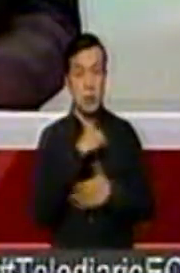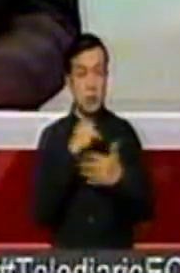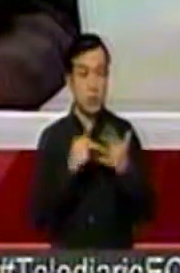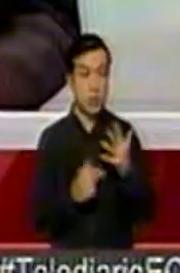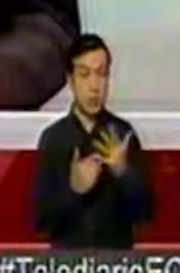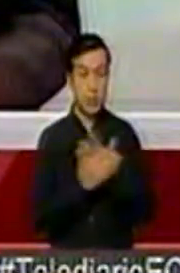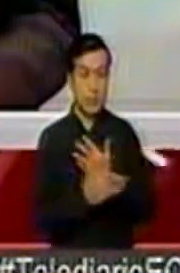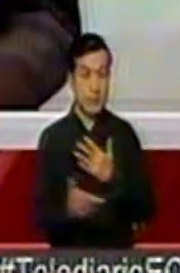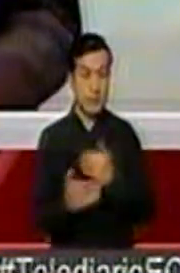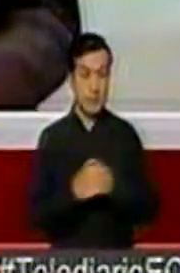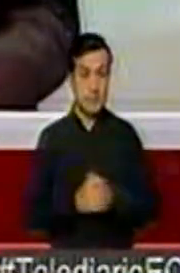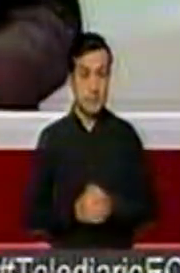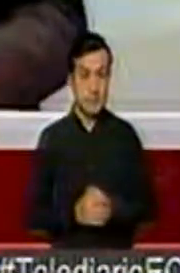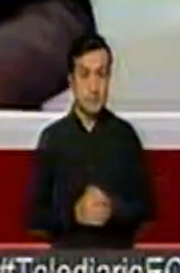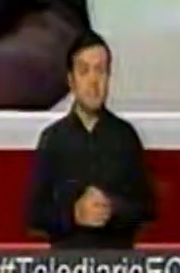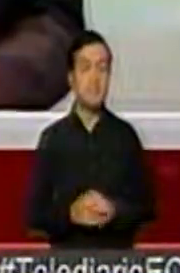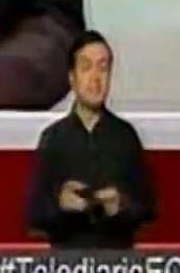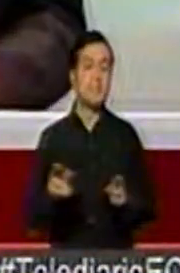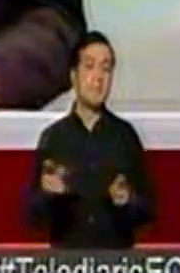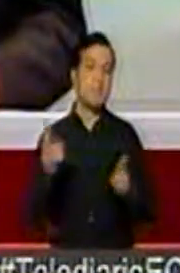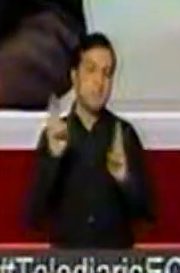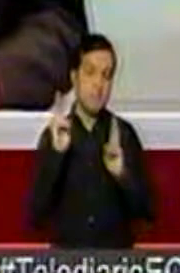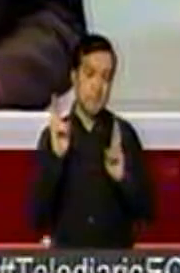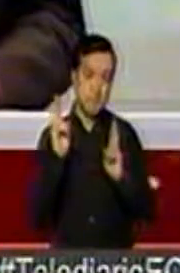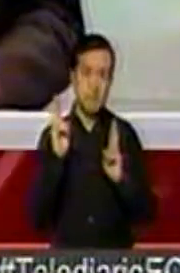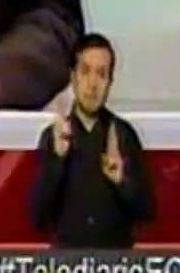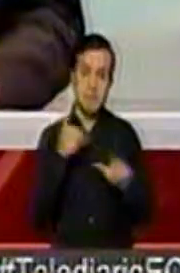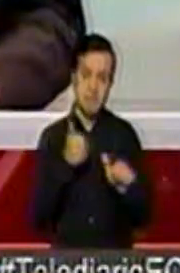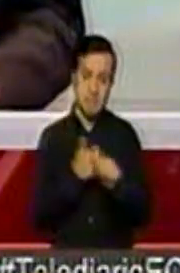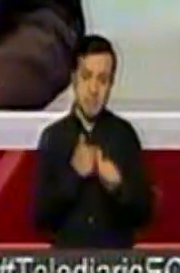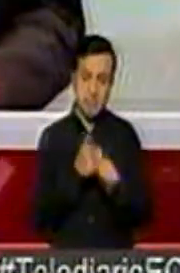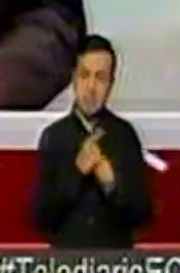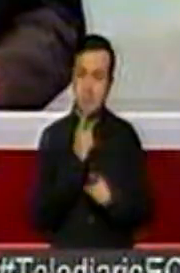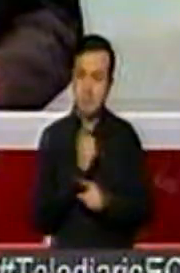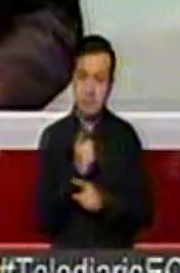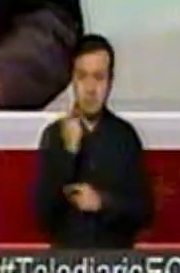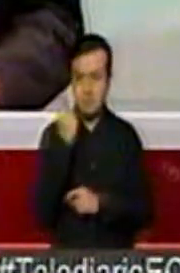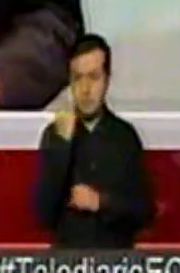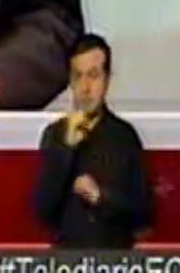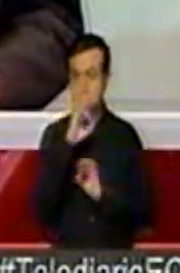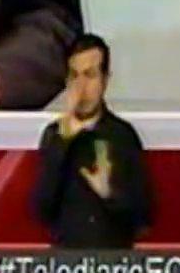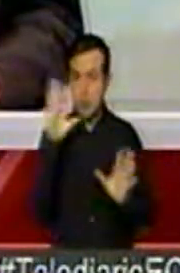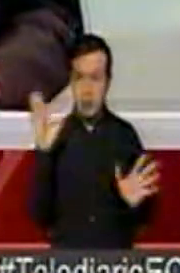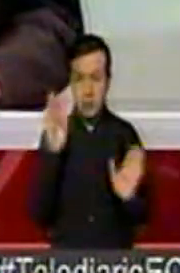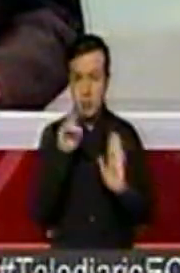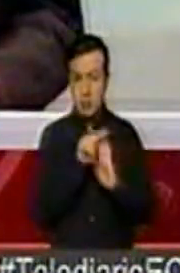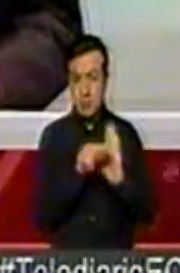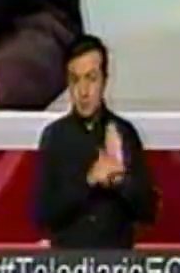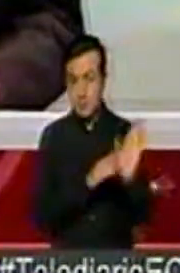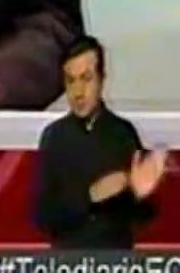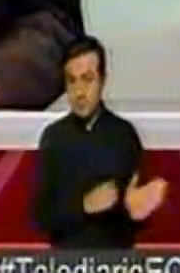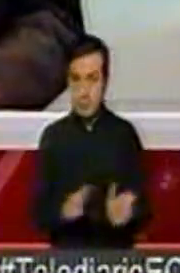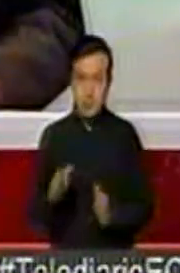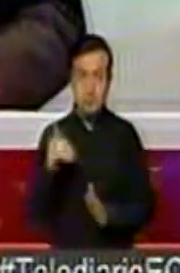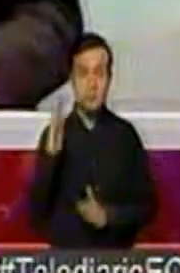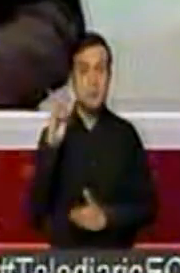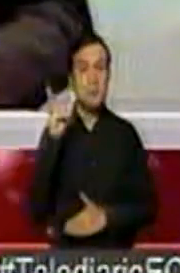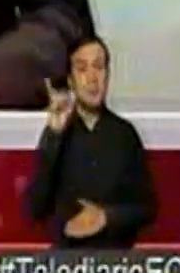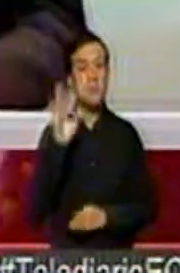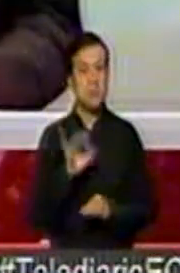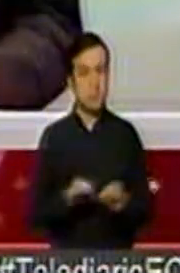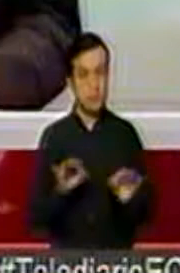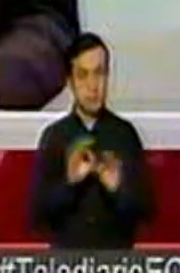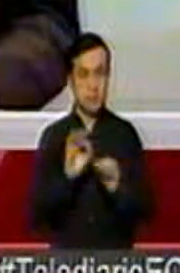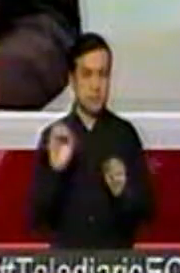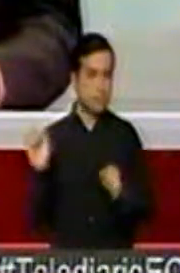chino? Bueno, esperemos que en el mediano plazo tengamos aclarado sobre todo los temas, pero esto me lleva más bien, Sofía, al